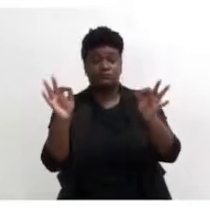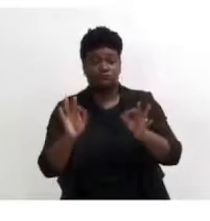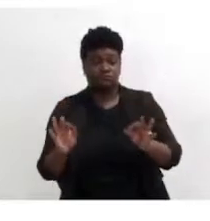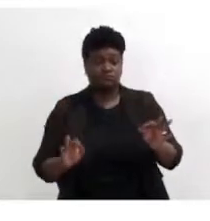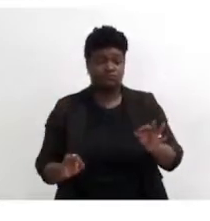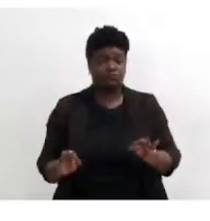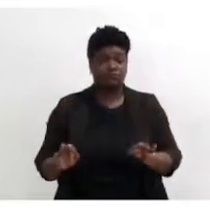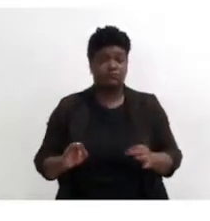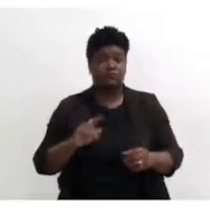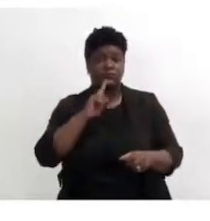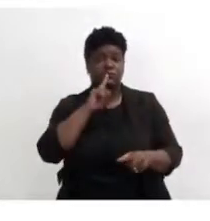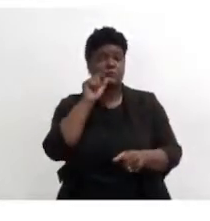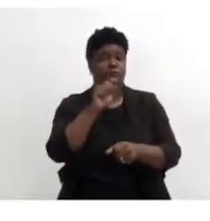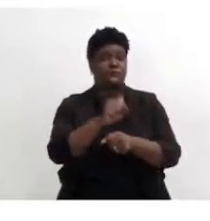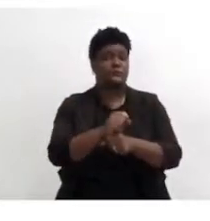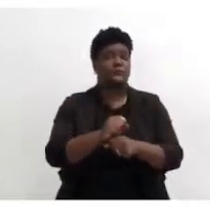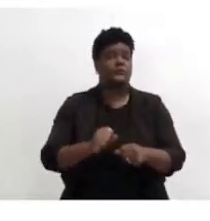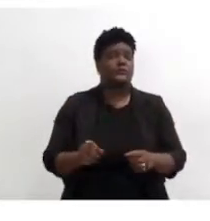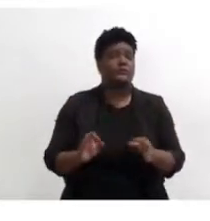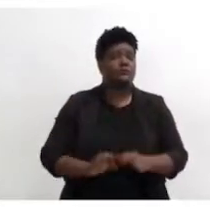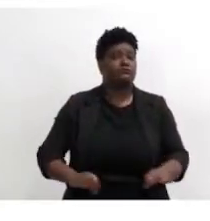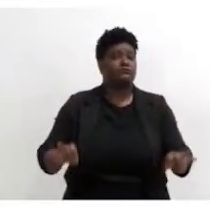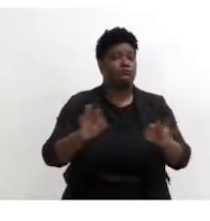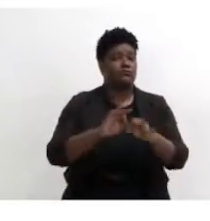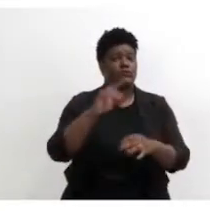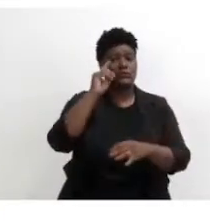el futuro económico y tecnológico de nuestro país.